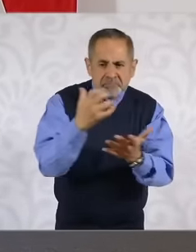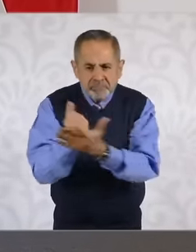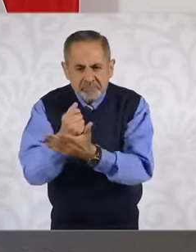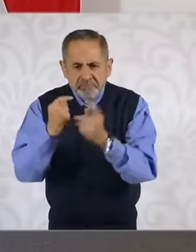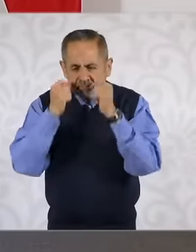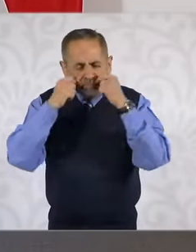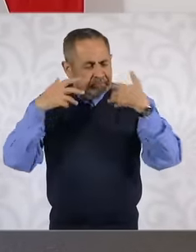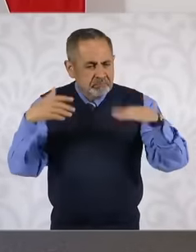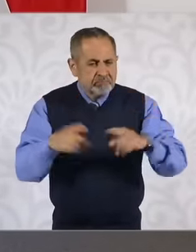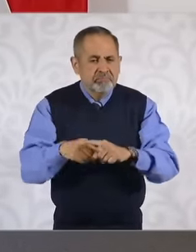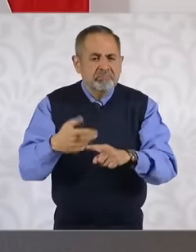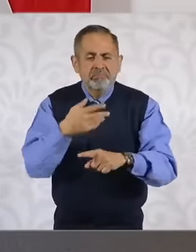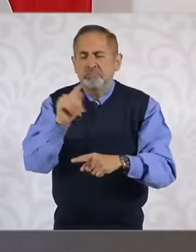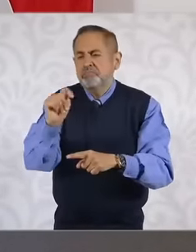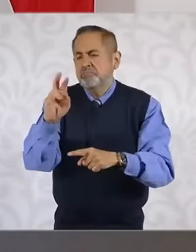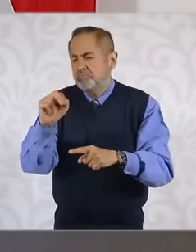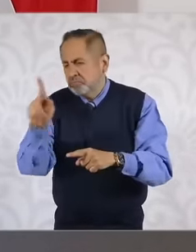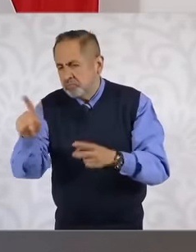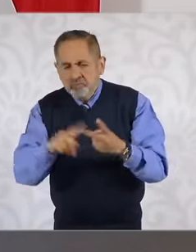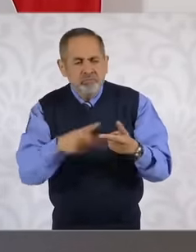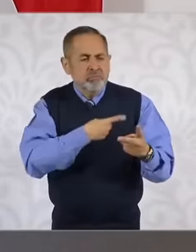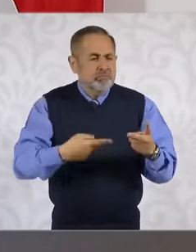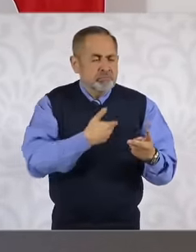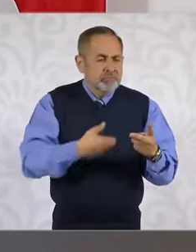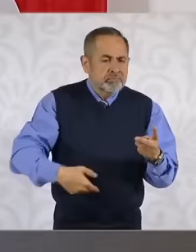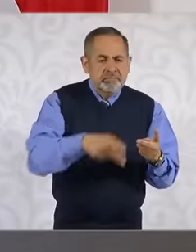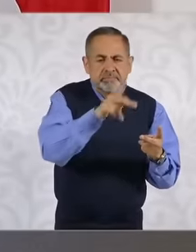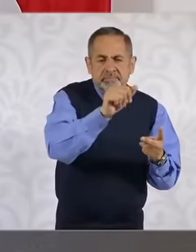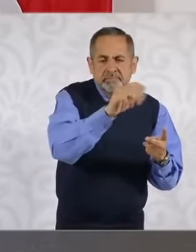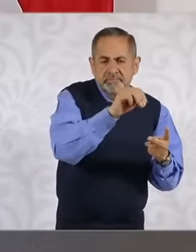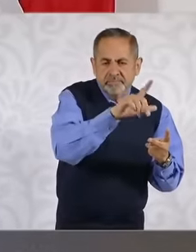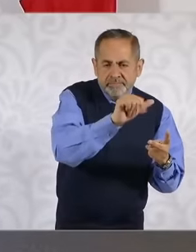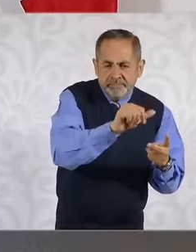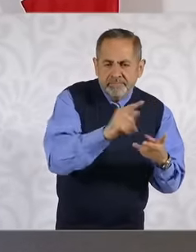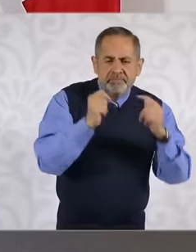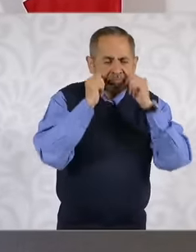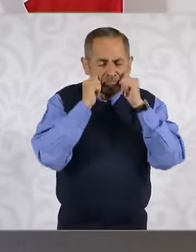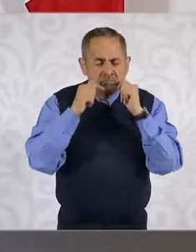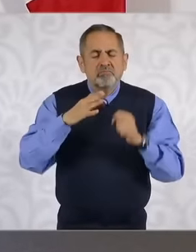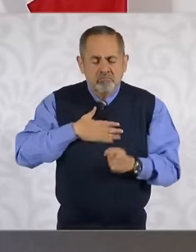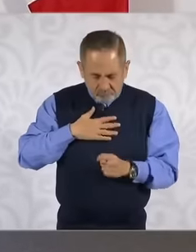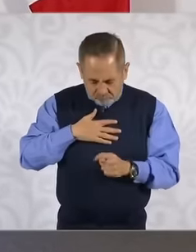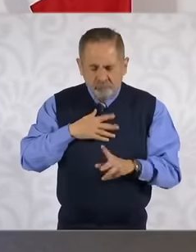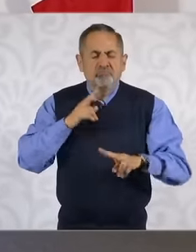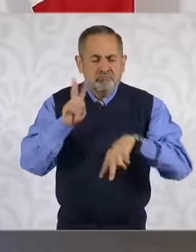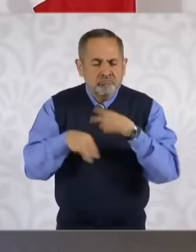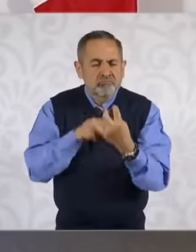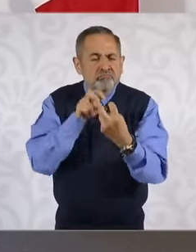presidente Trump o la vicepresidenta Kamala, nosotros nos vamos a poner de acuerdo.